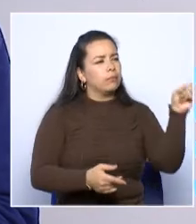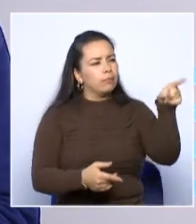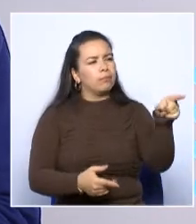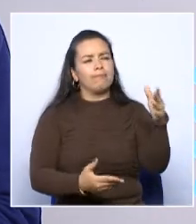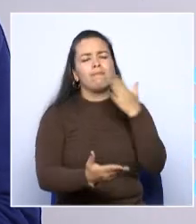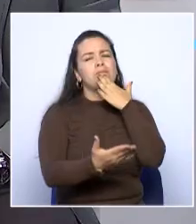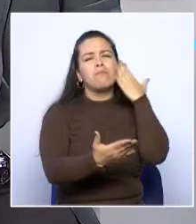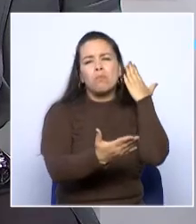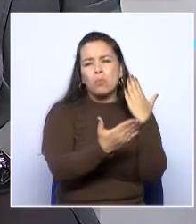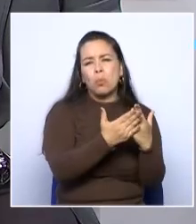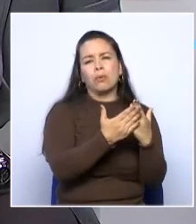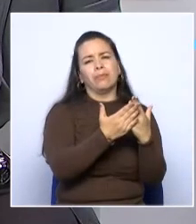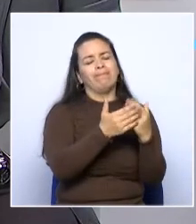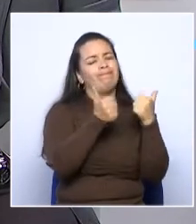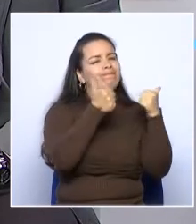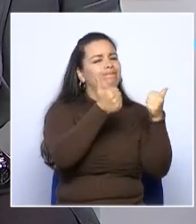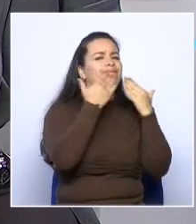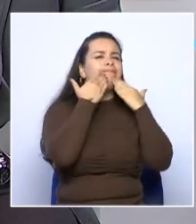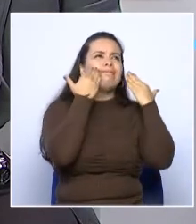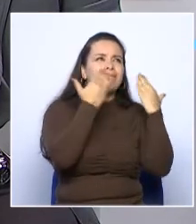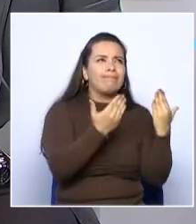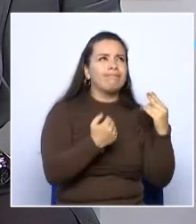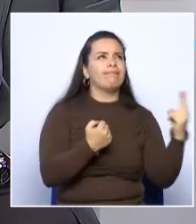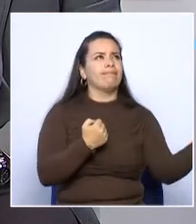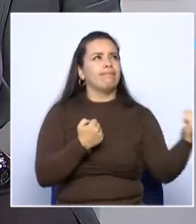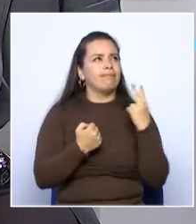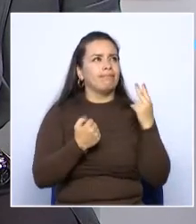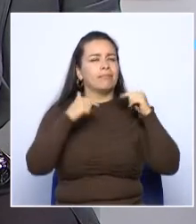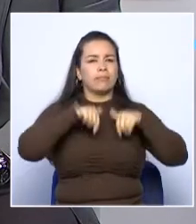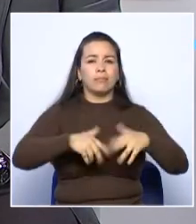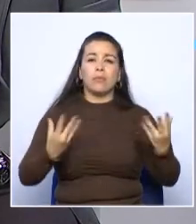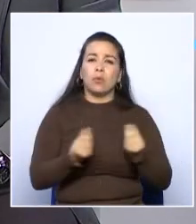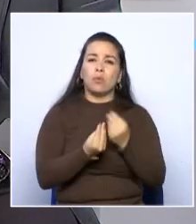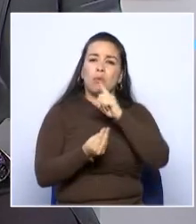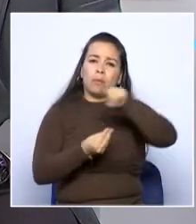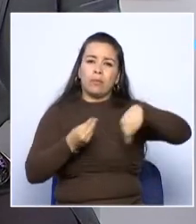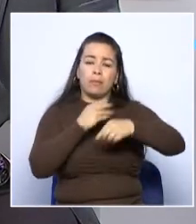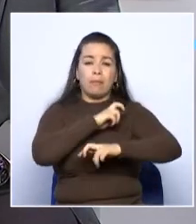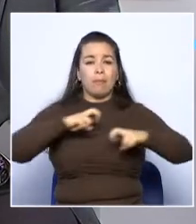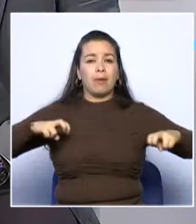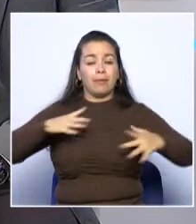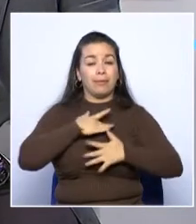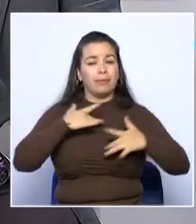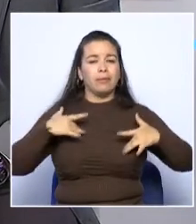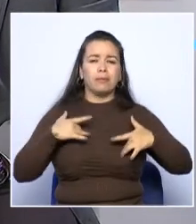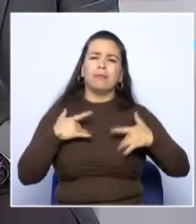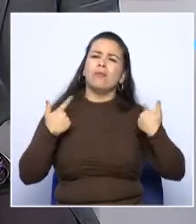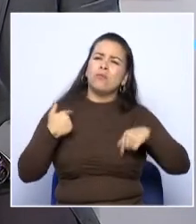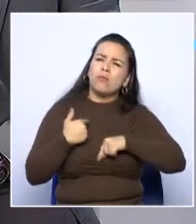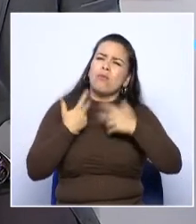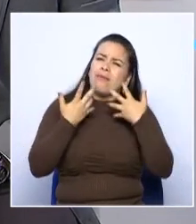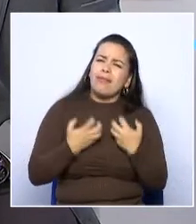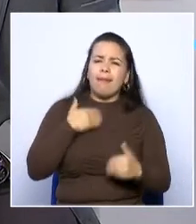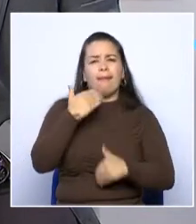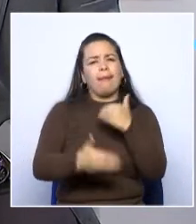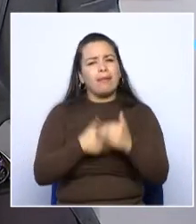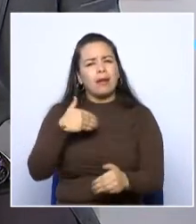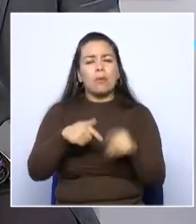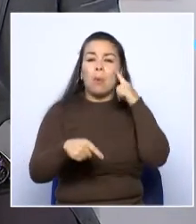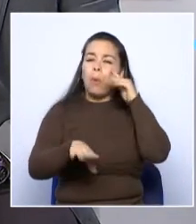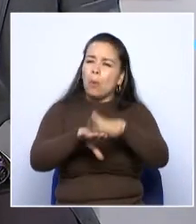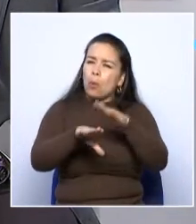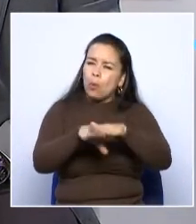Carlos Valencia Alzate y por hacer parte también de nuestro Parque de la Salud. Nosotros queremos entrar en un proceso de prevención y